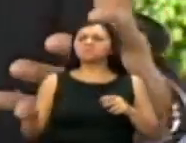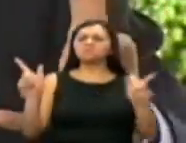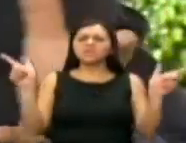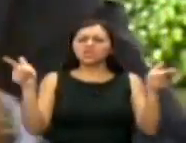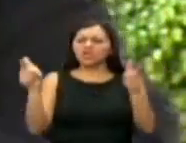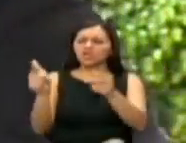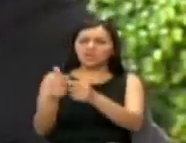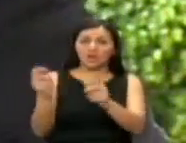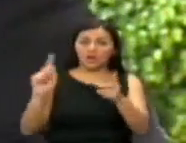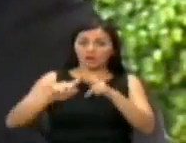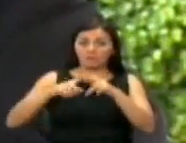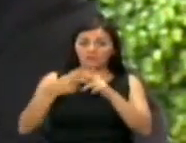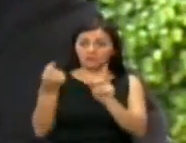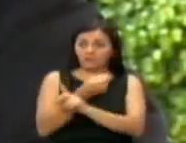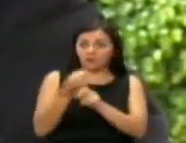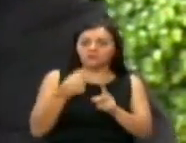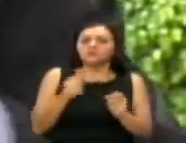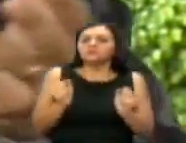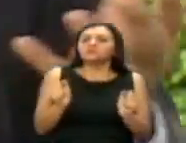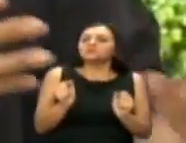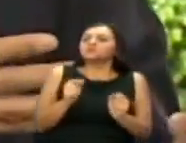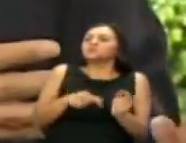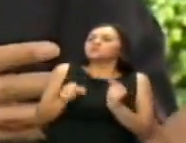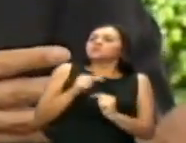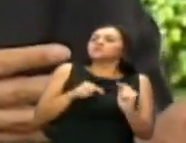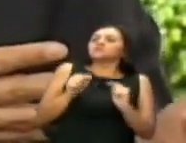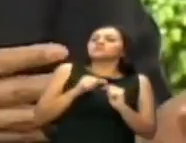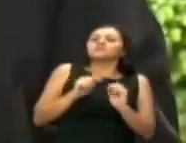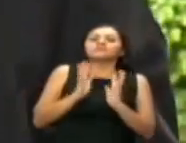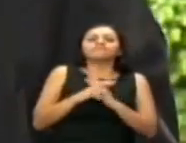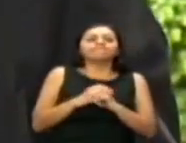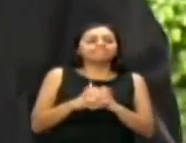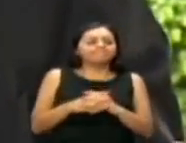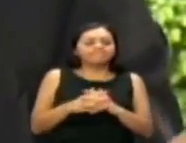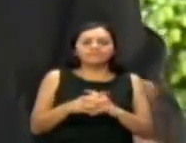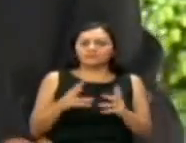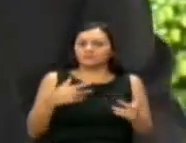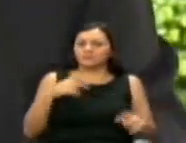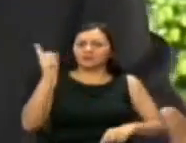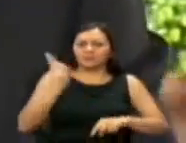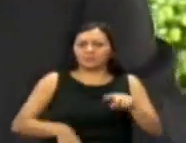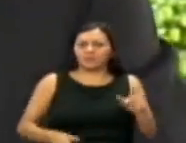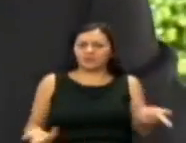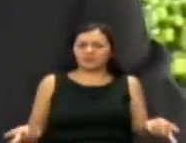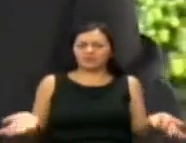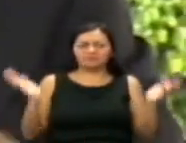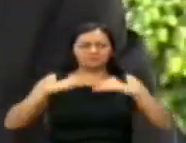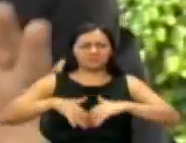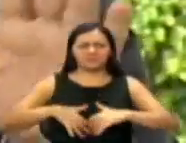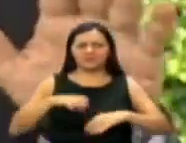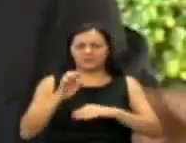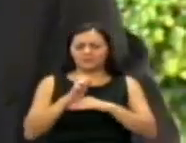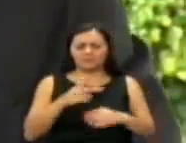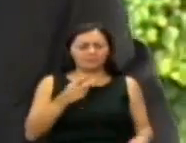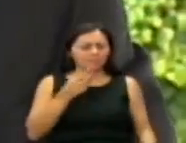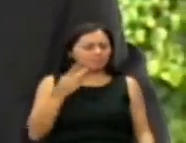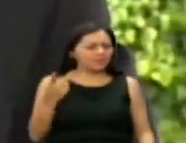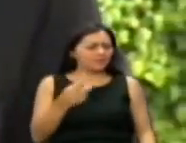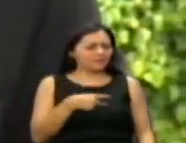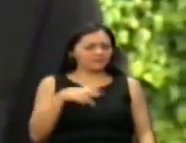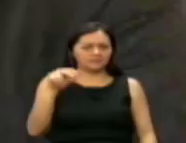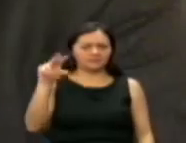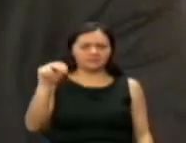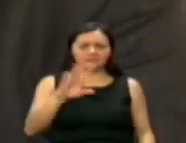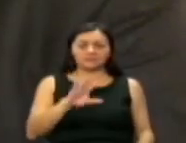empiecen con su violencia, damos marcha atrás. Y el país sigue siendo rehén de esa gente. Sería un desastre. Sería la peor de las claudicaciones.